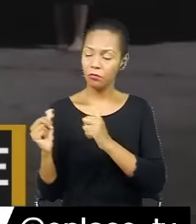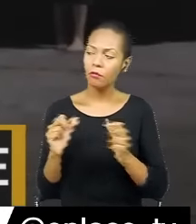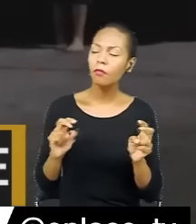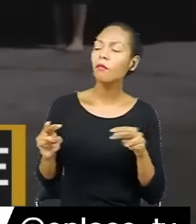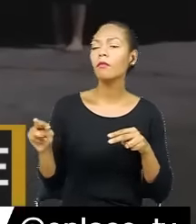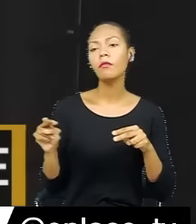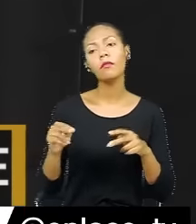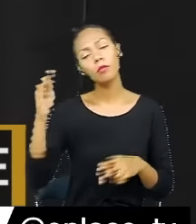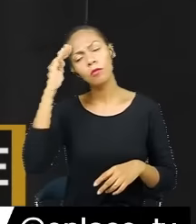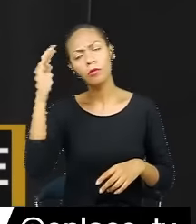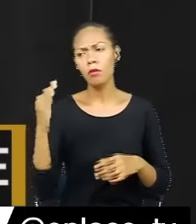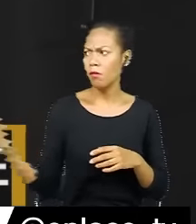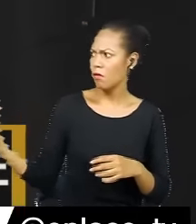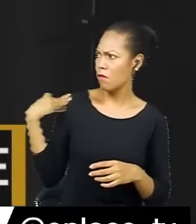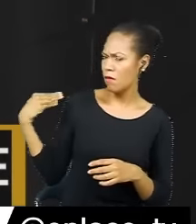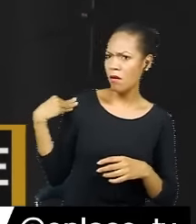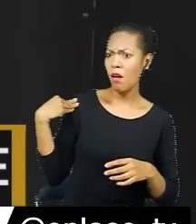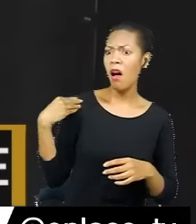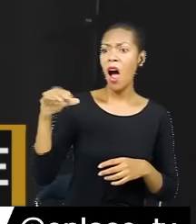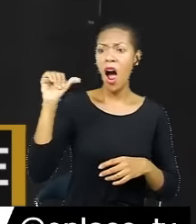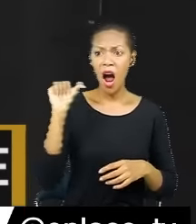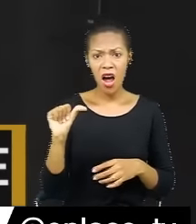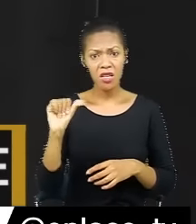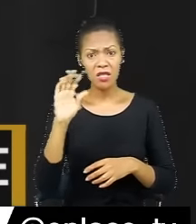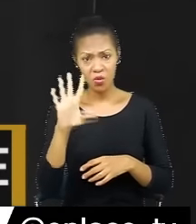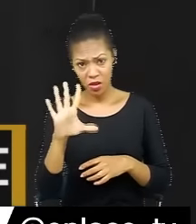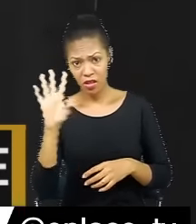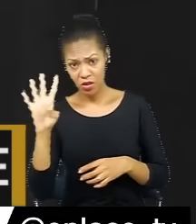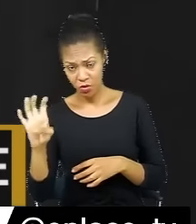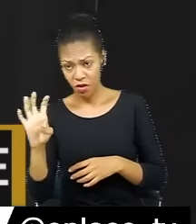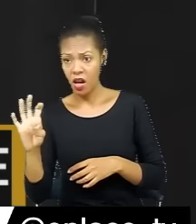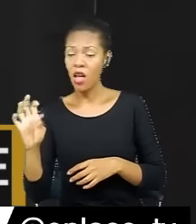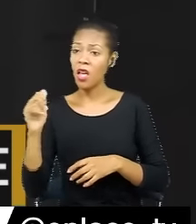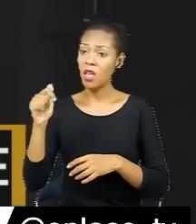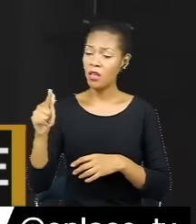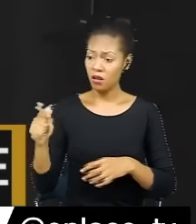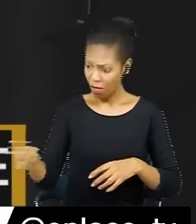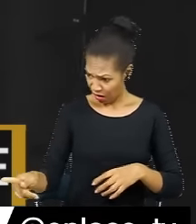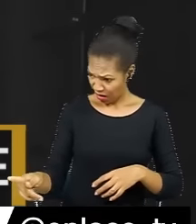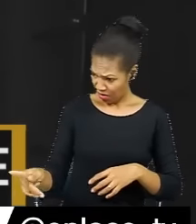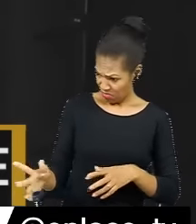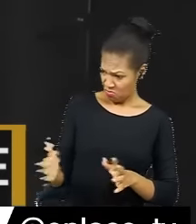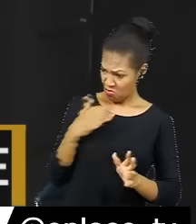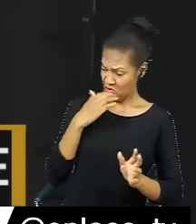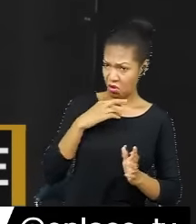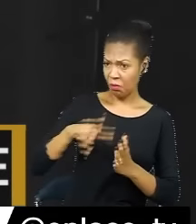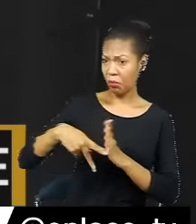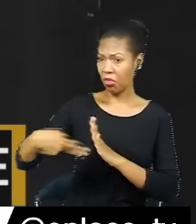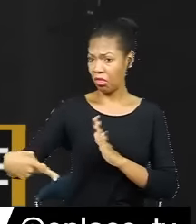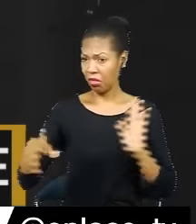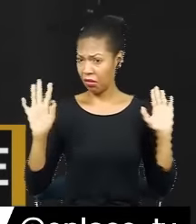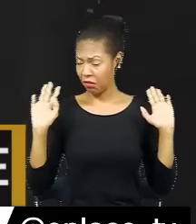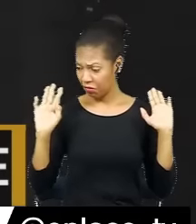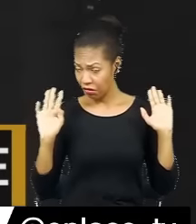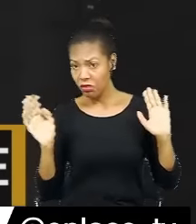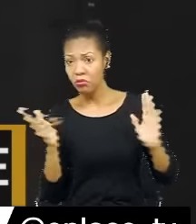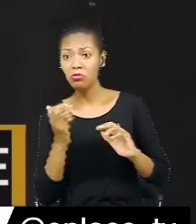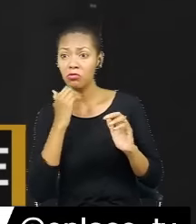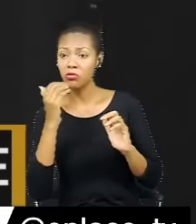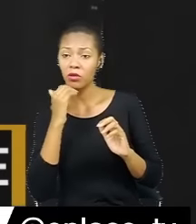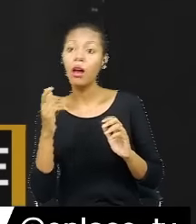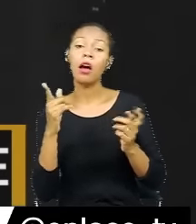policía fueron alertadas de una mujer de 59 años de edad, quien yacía en el piso de la cocina, al interior de su vivienda, donde convivía con